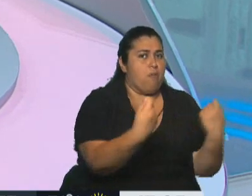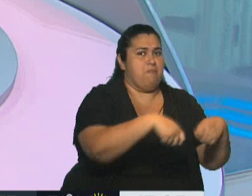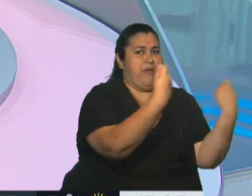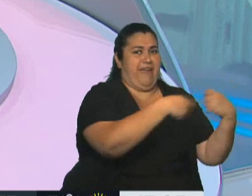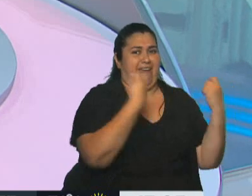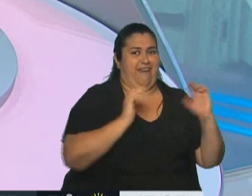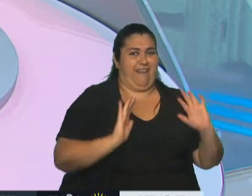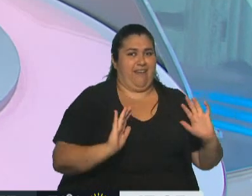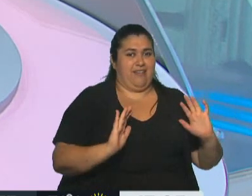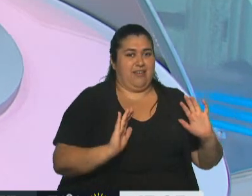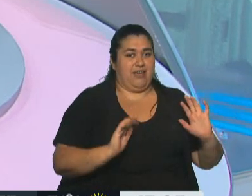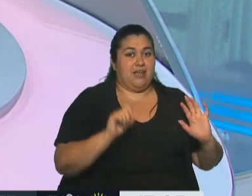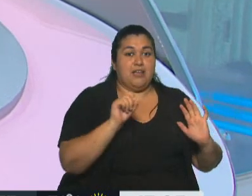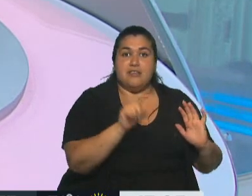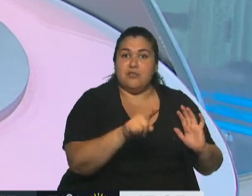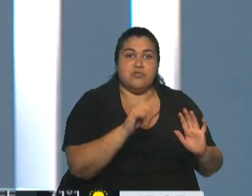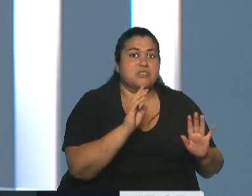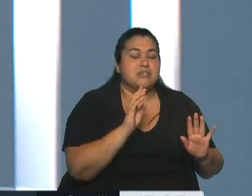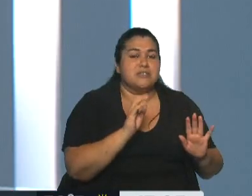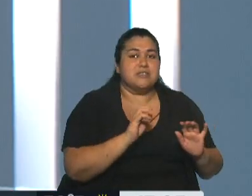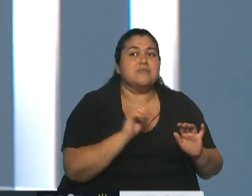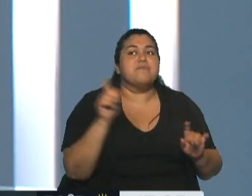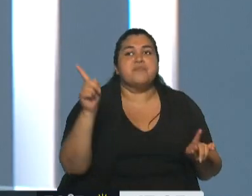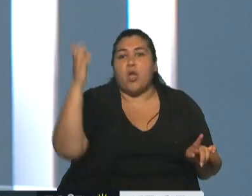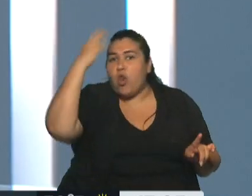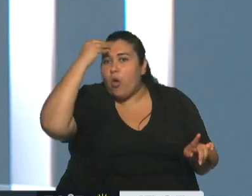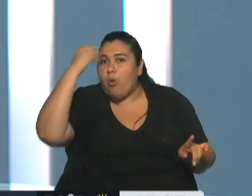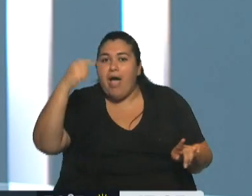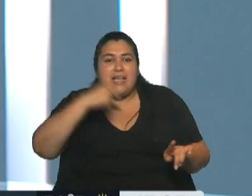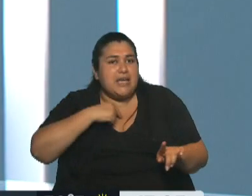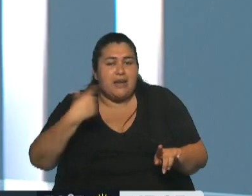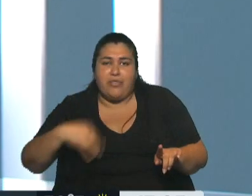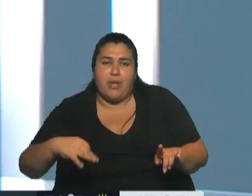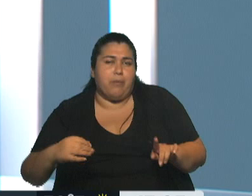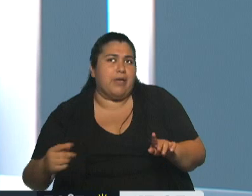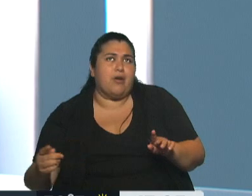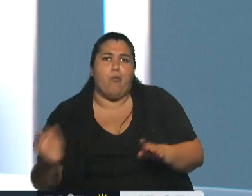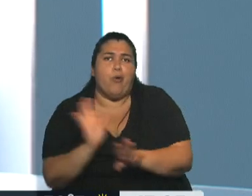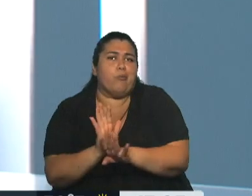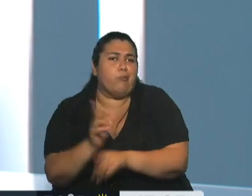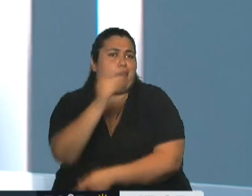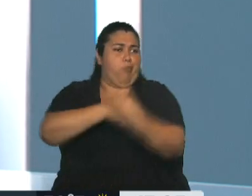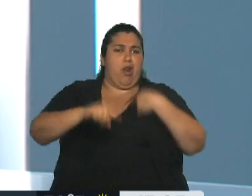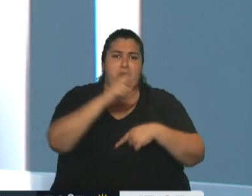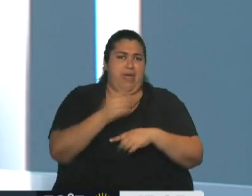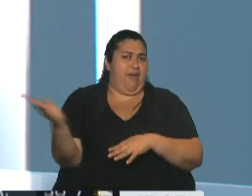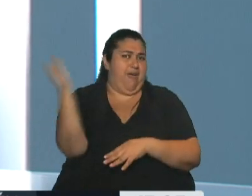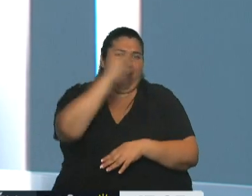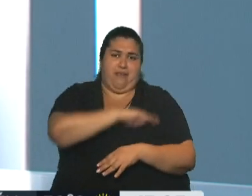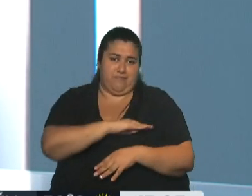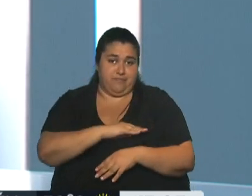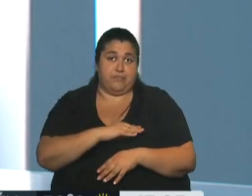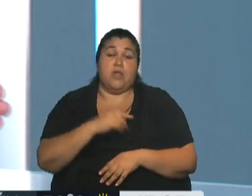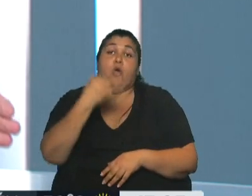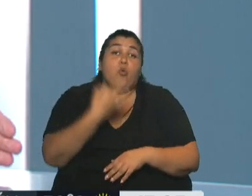punto viene de muy atrás. Uno podría advertir, a ver, mataron a un candidato a presidente, pero no